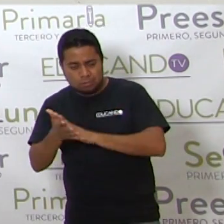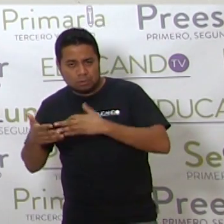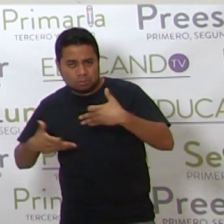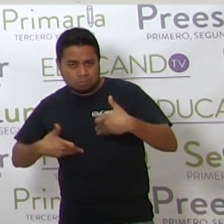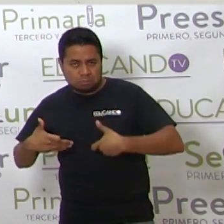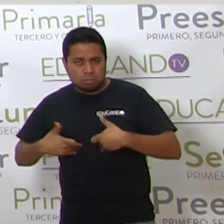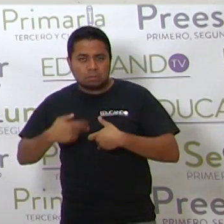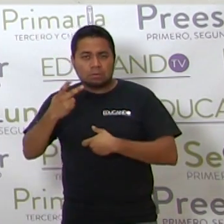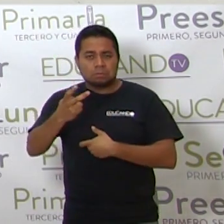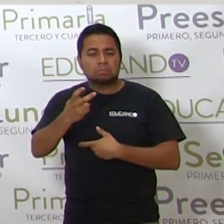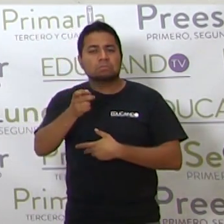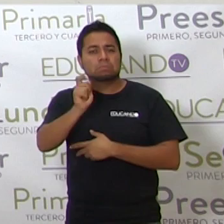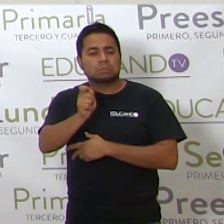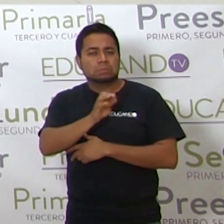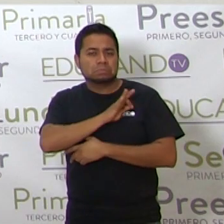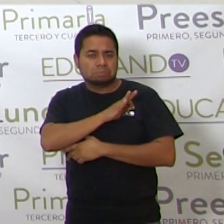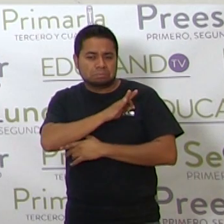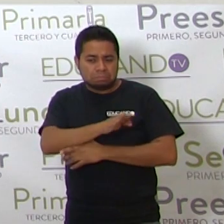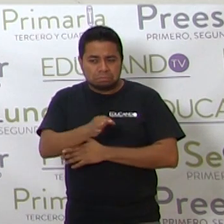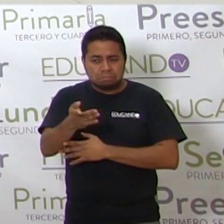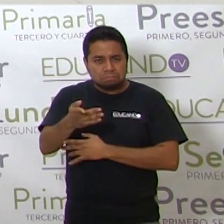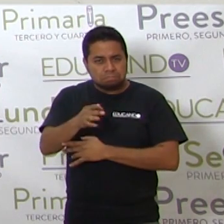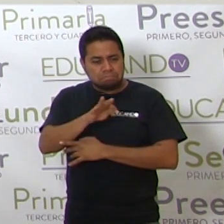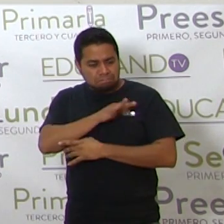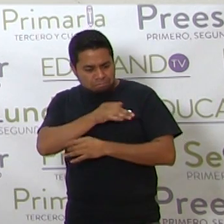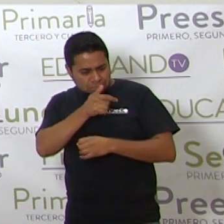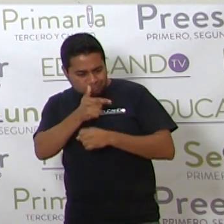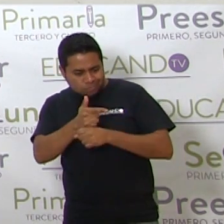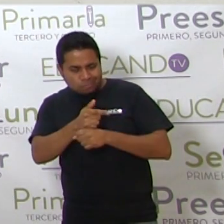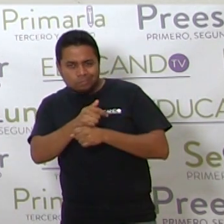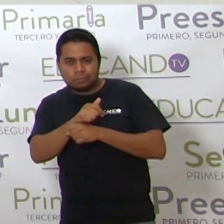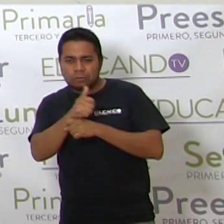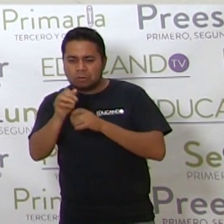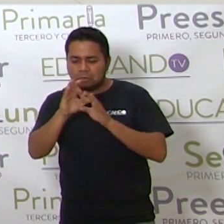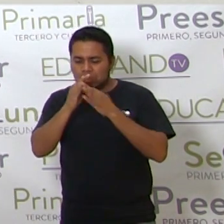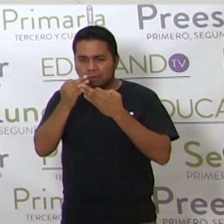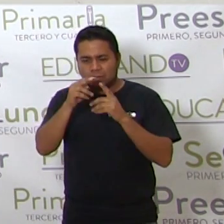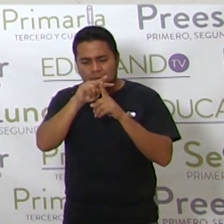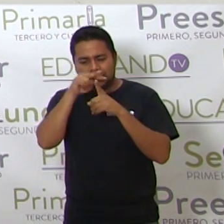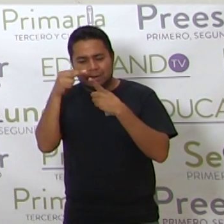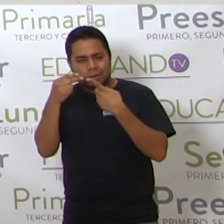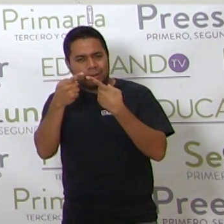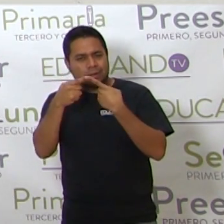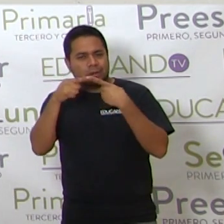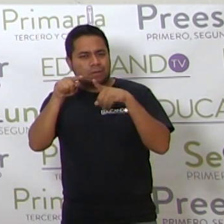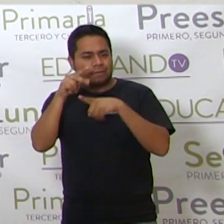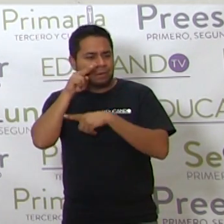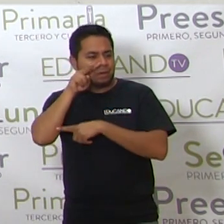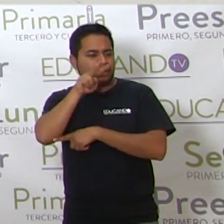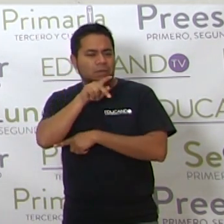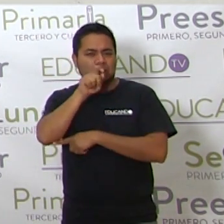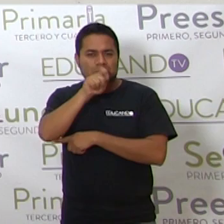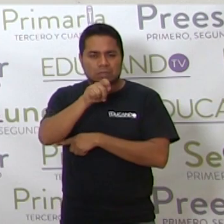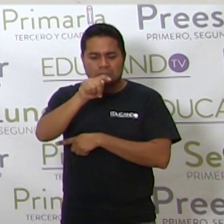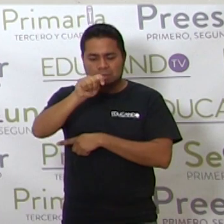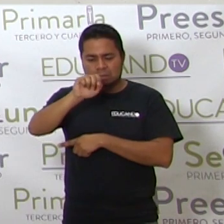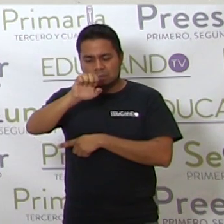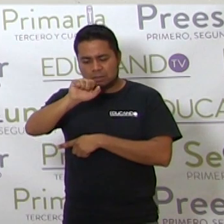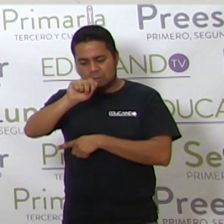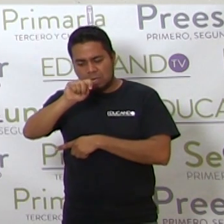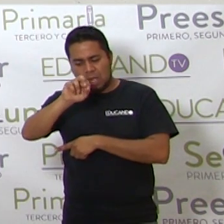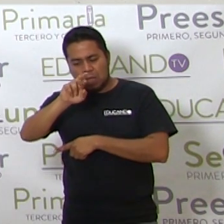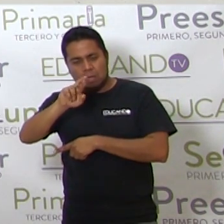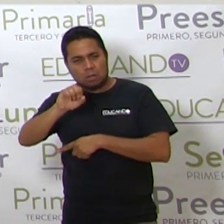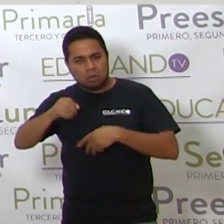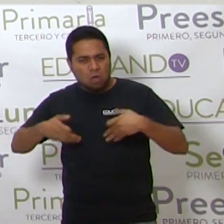eso te permite a ti poder ver desde otra forma lo que es una obra de teatro lo que es un